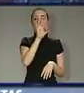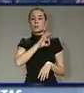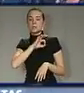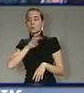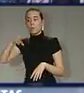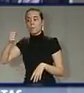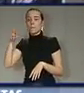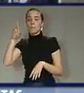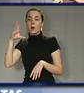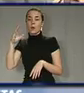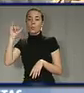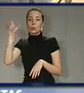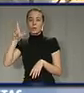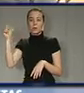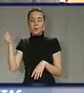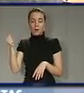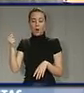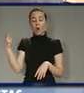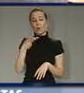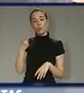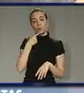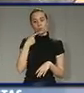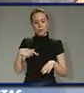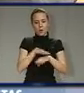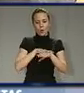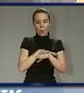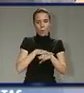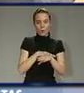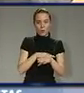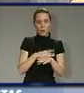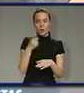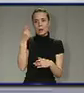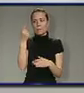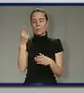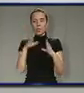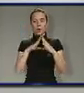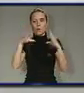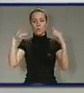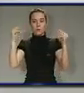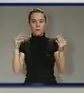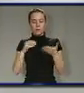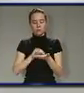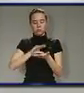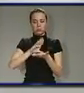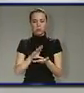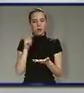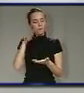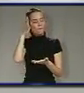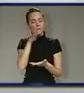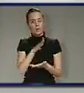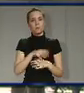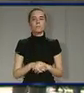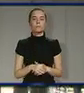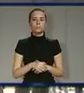Jiménez Raneda. Ambos coinciden en que la medida del Gobierno... ...de subir las tasas de las universidades hasta un 66% es un error.